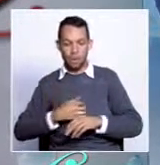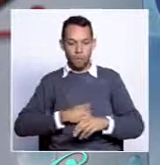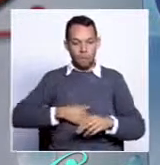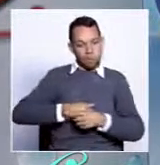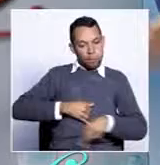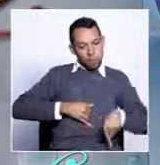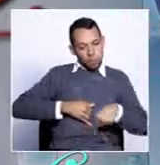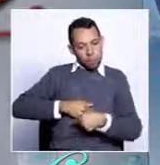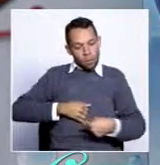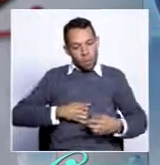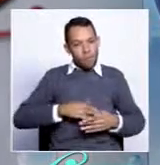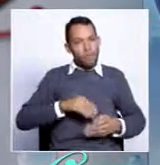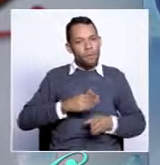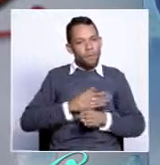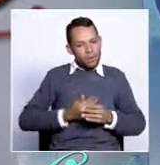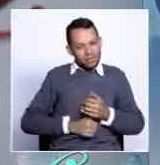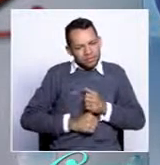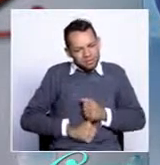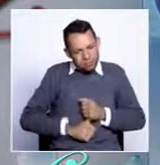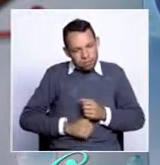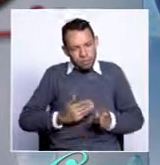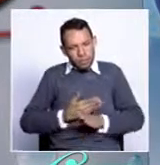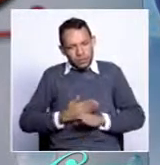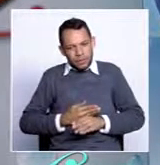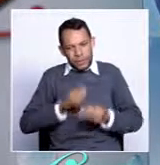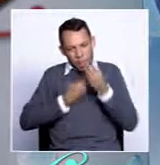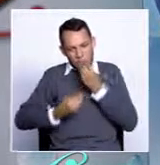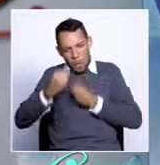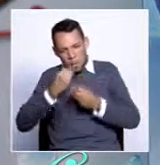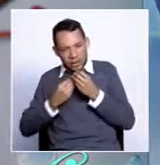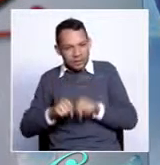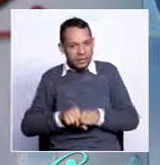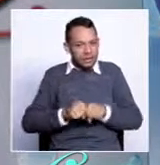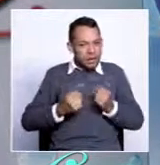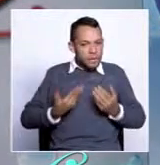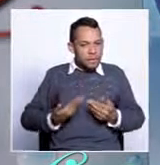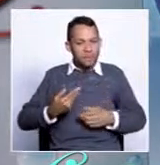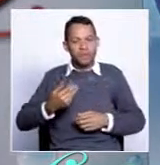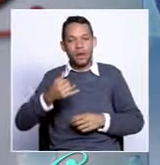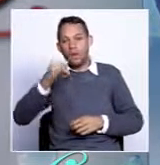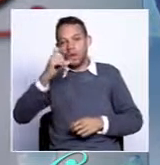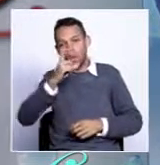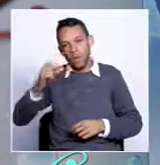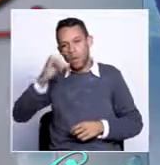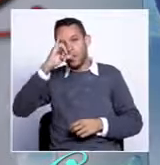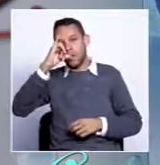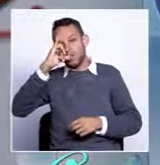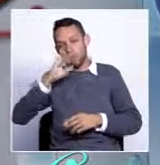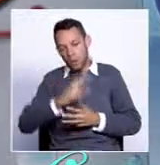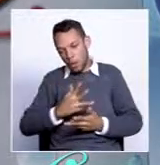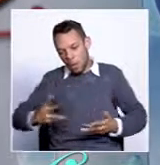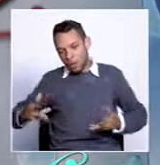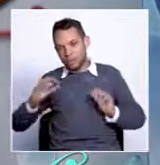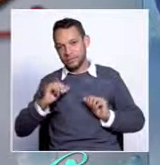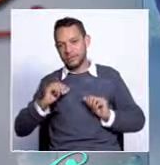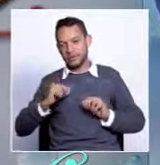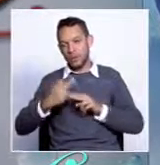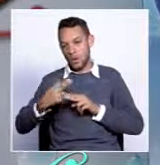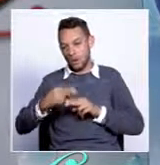pero él también yo también con sufro del colon yo sé que la comida pero yo tomo mucha gaseosa oscura y tal para no decir